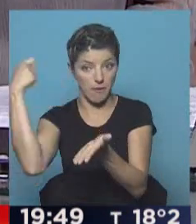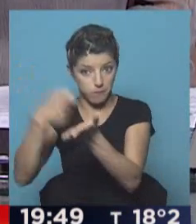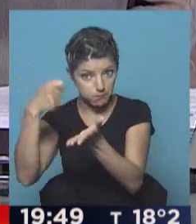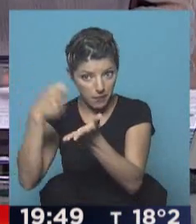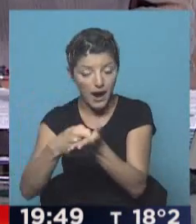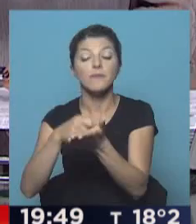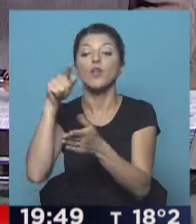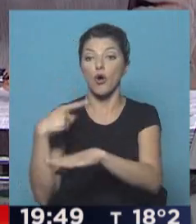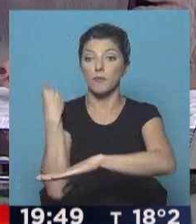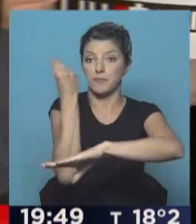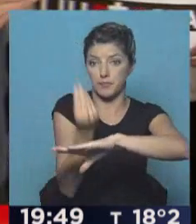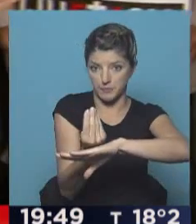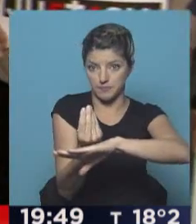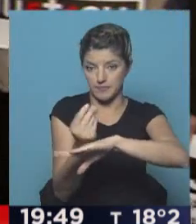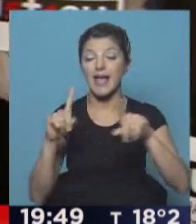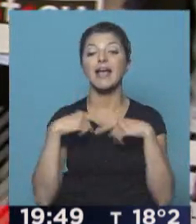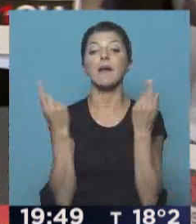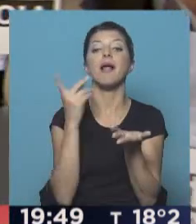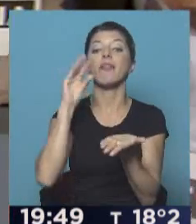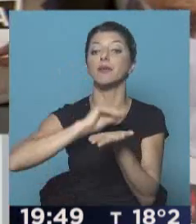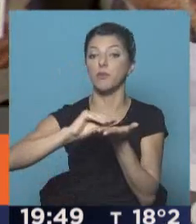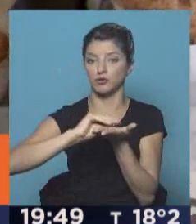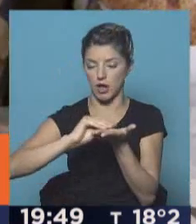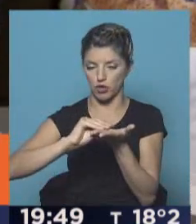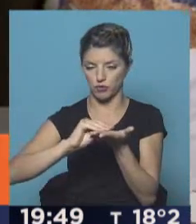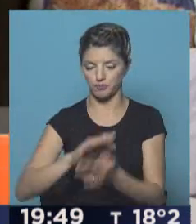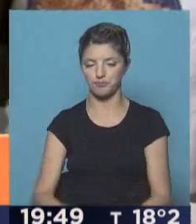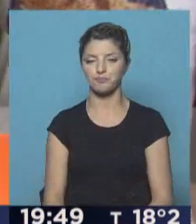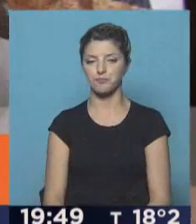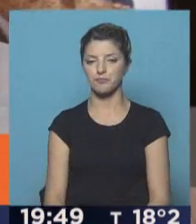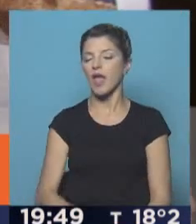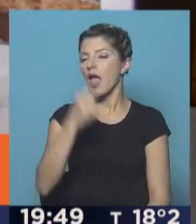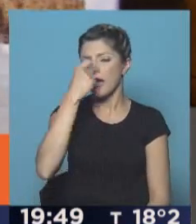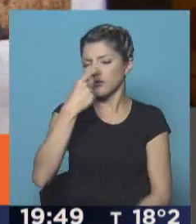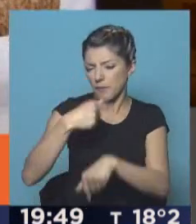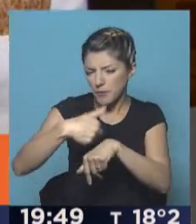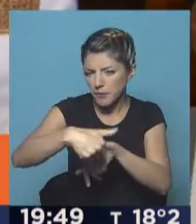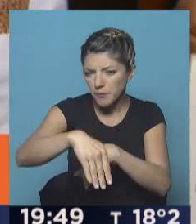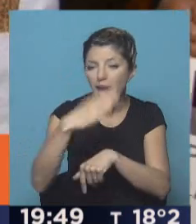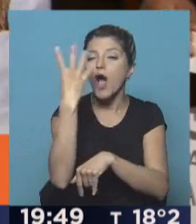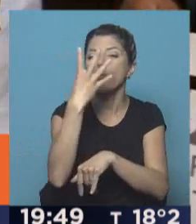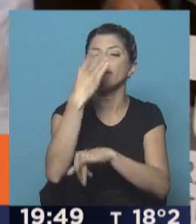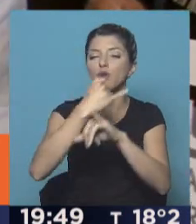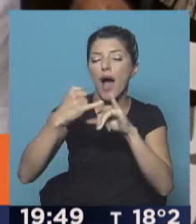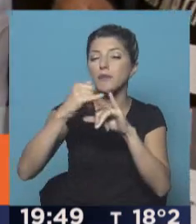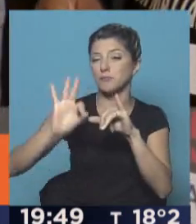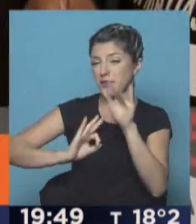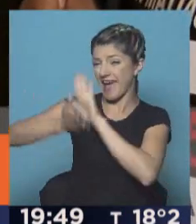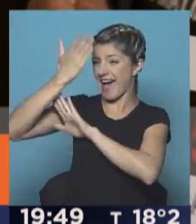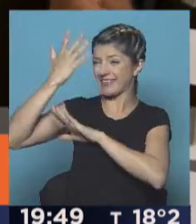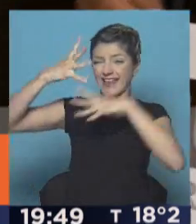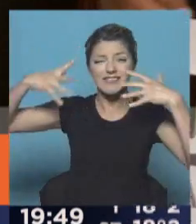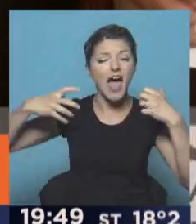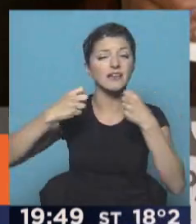Energía de la Cámara de Diputados. A pocas horas de cumplirse 4 años y medio de la tragedia ferroviaria de Once, en donde murieron